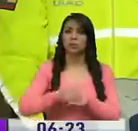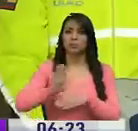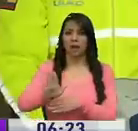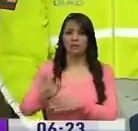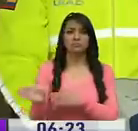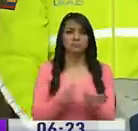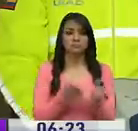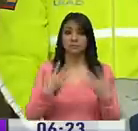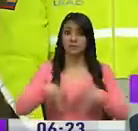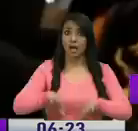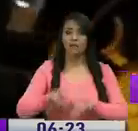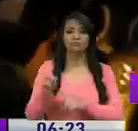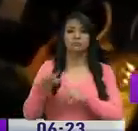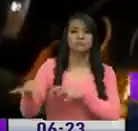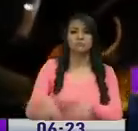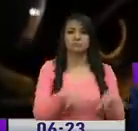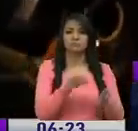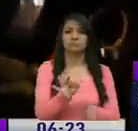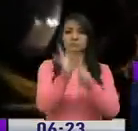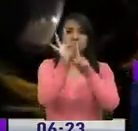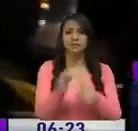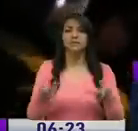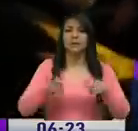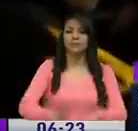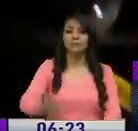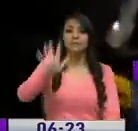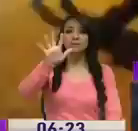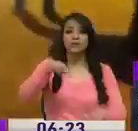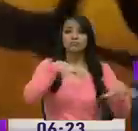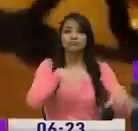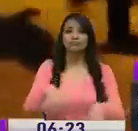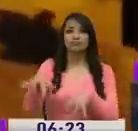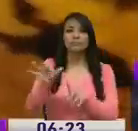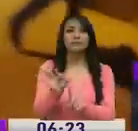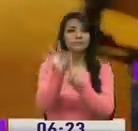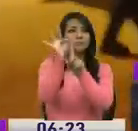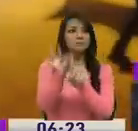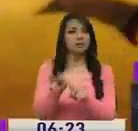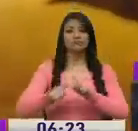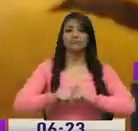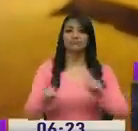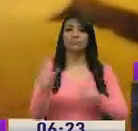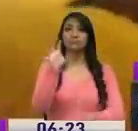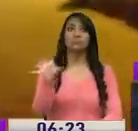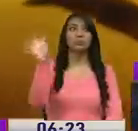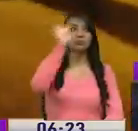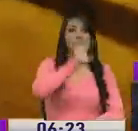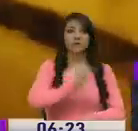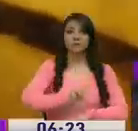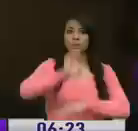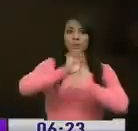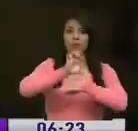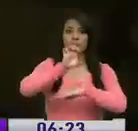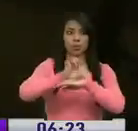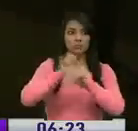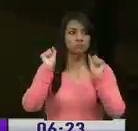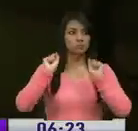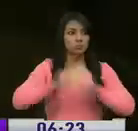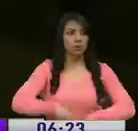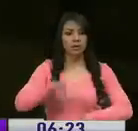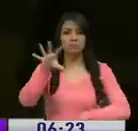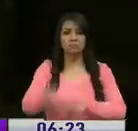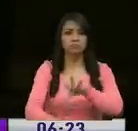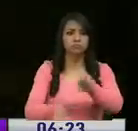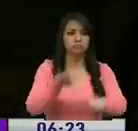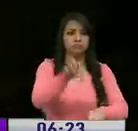trabajo el Mega avalancha abarcó otros cinco operativos ejecutados en varias provincias del país que permitieron la desarticulación de